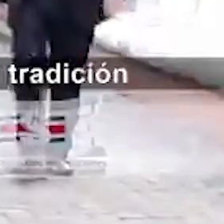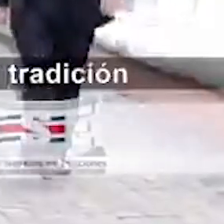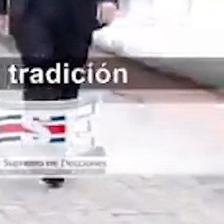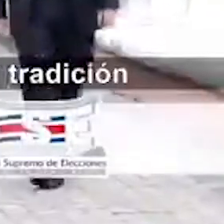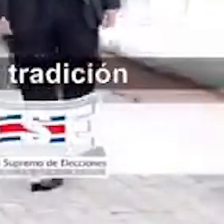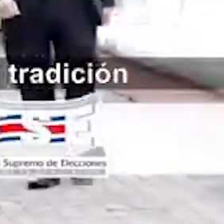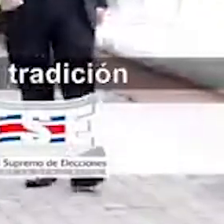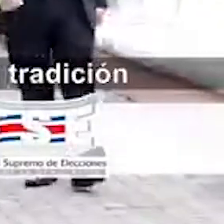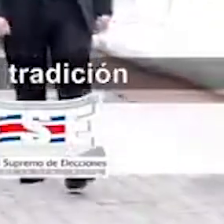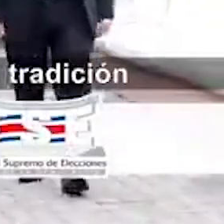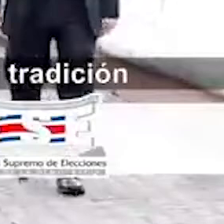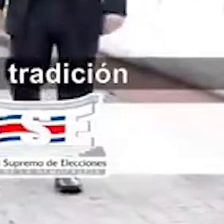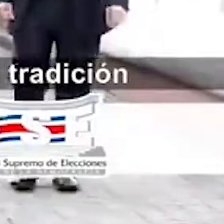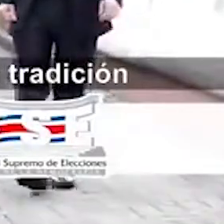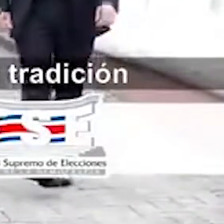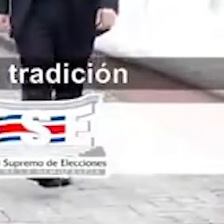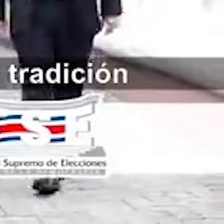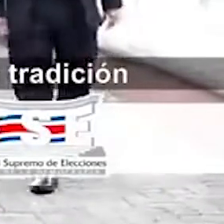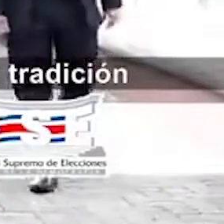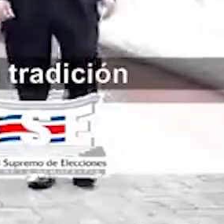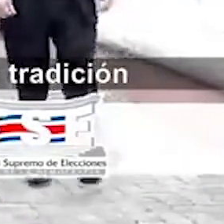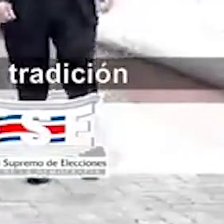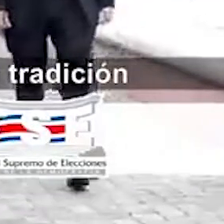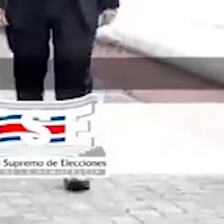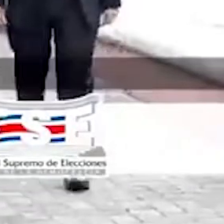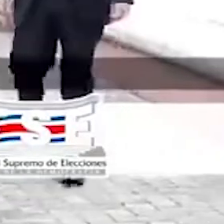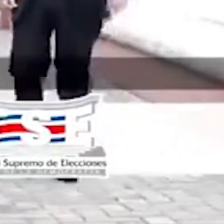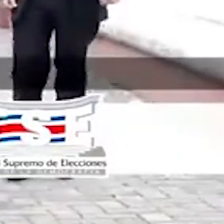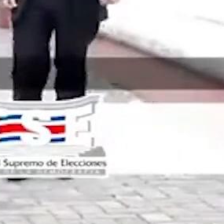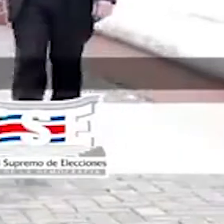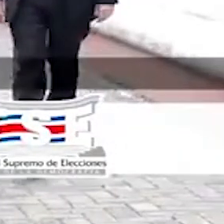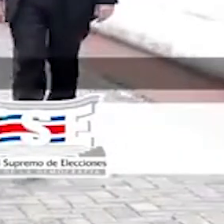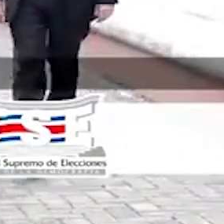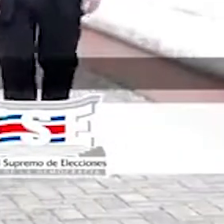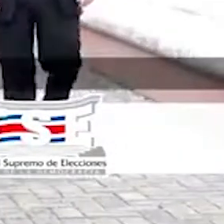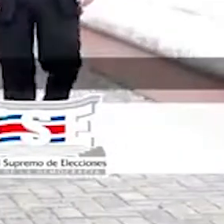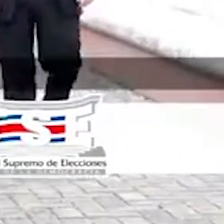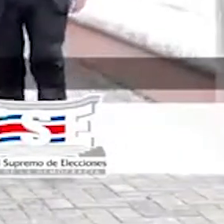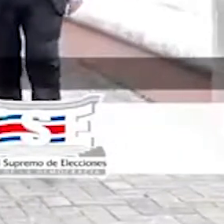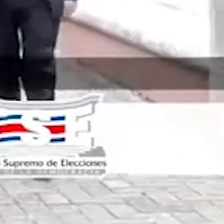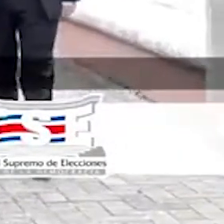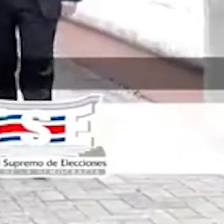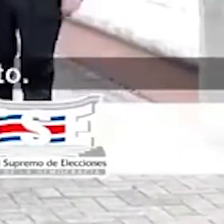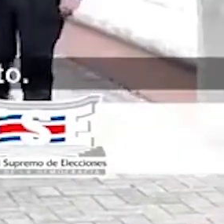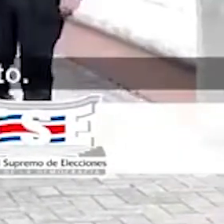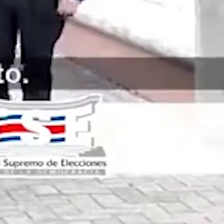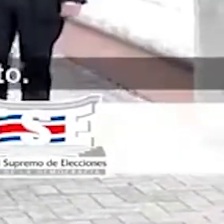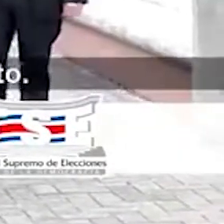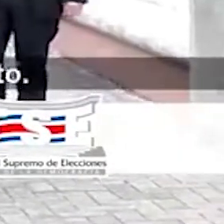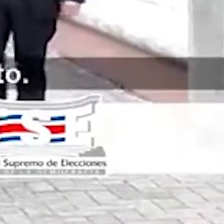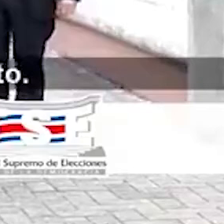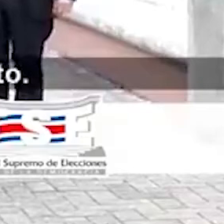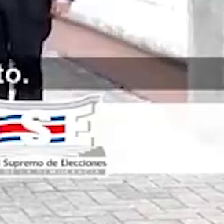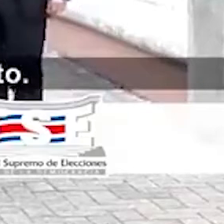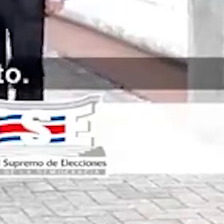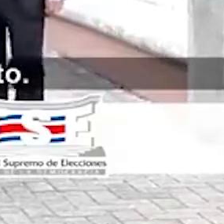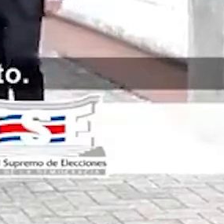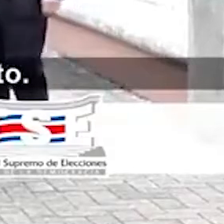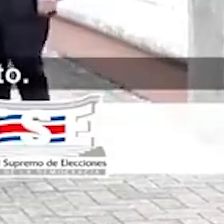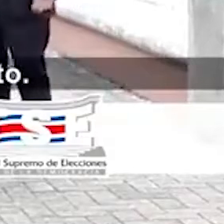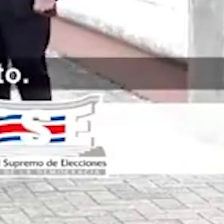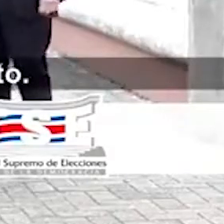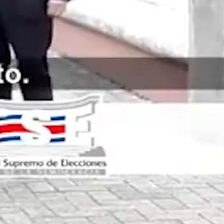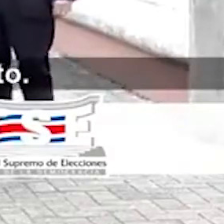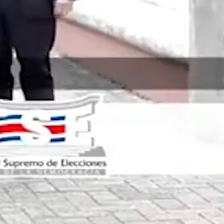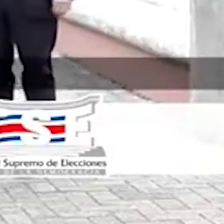Somos más de 3 millones de electores con una tradición democrática de renombre mundial. El Tribunal Supremo de Elecciones